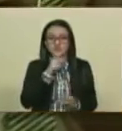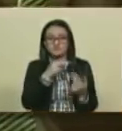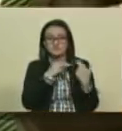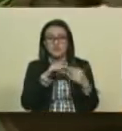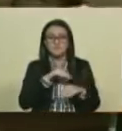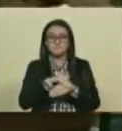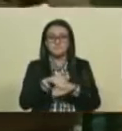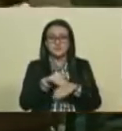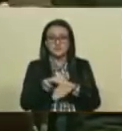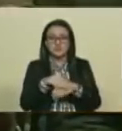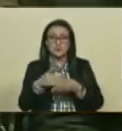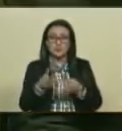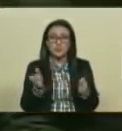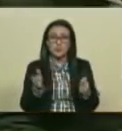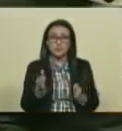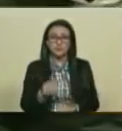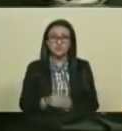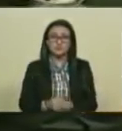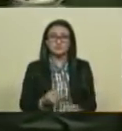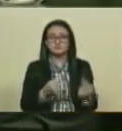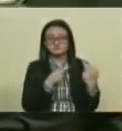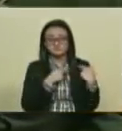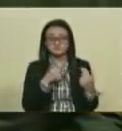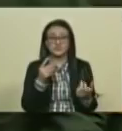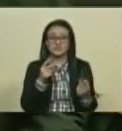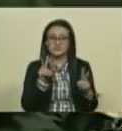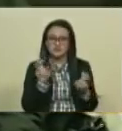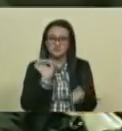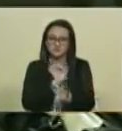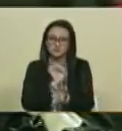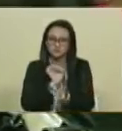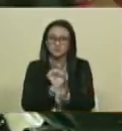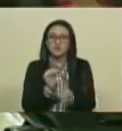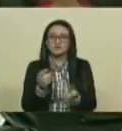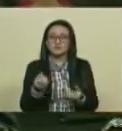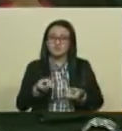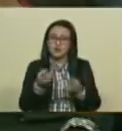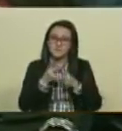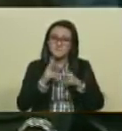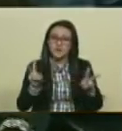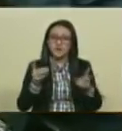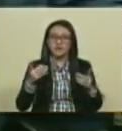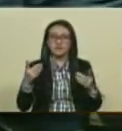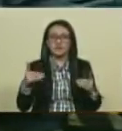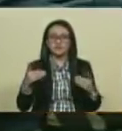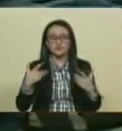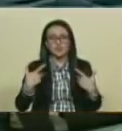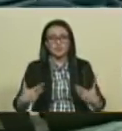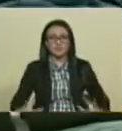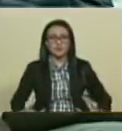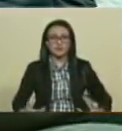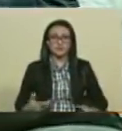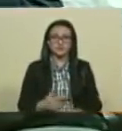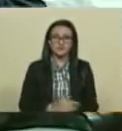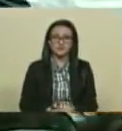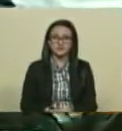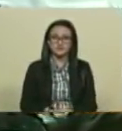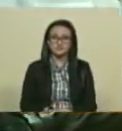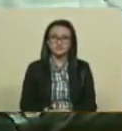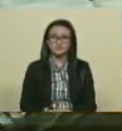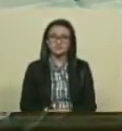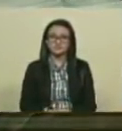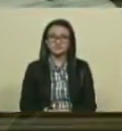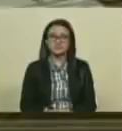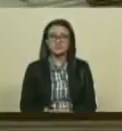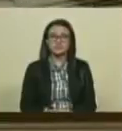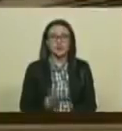Público, que lidera entre otras cosas la acción penal, garantiza la paz y los derechos humanos, dio esa orden